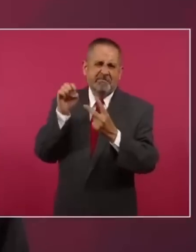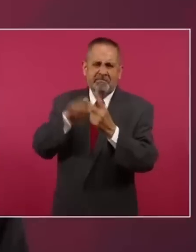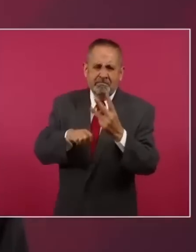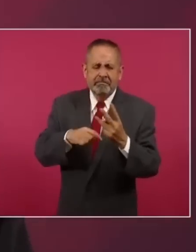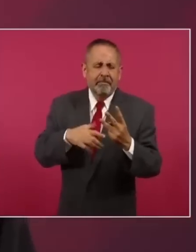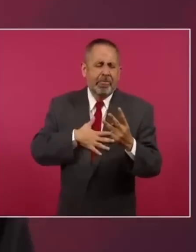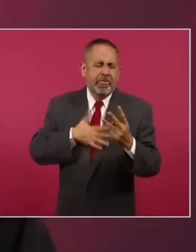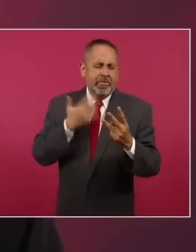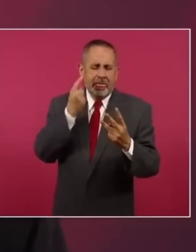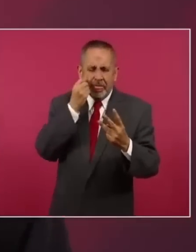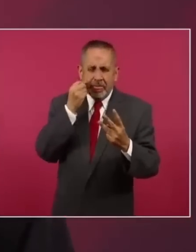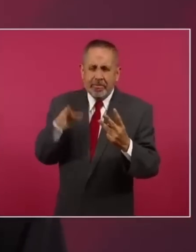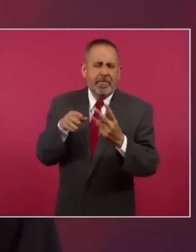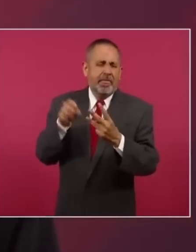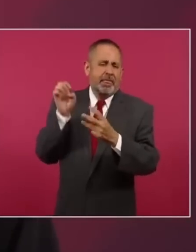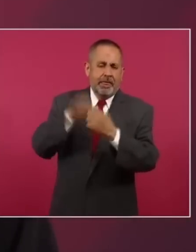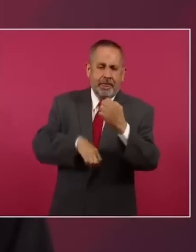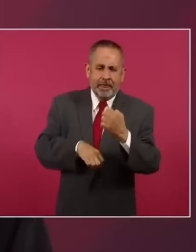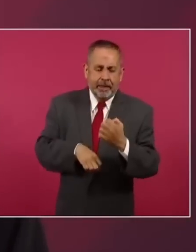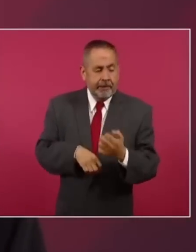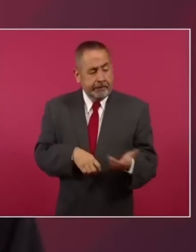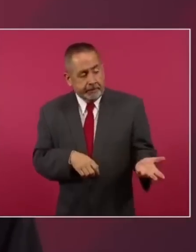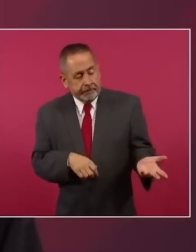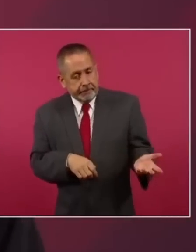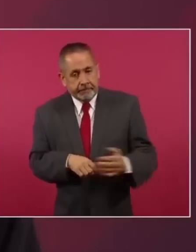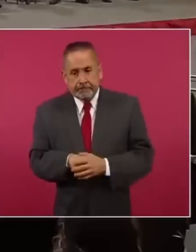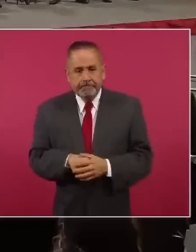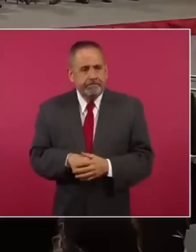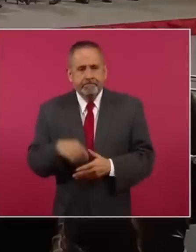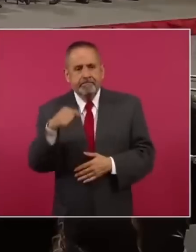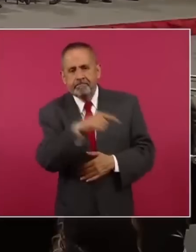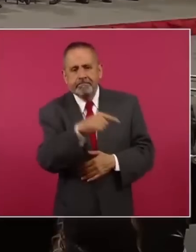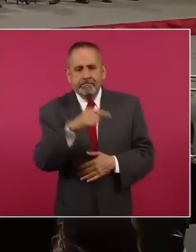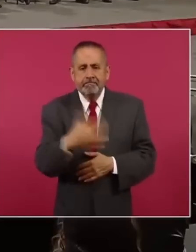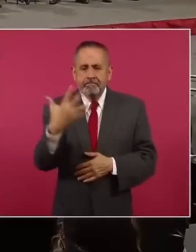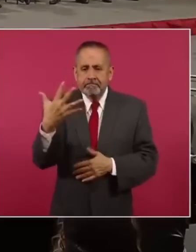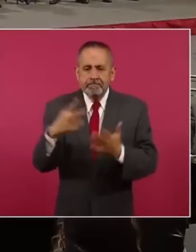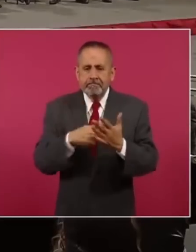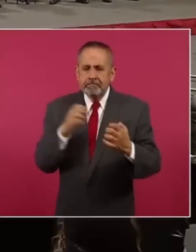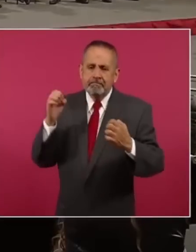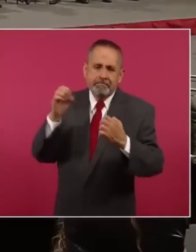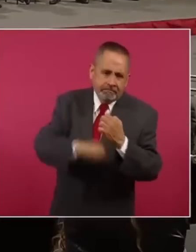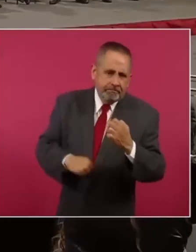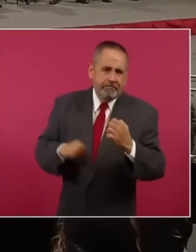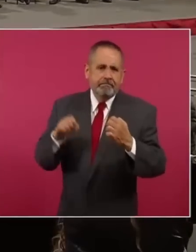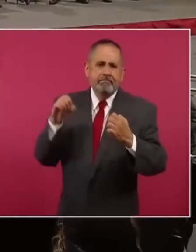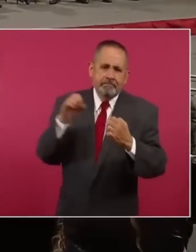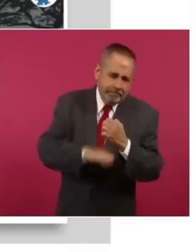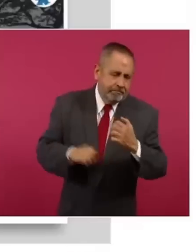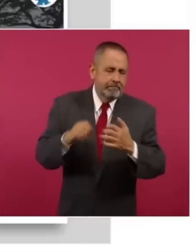por placer. Pero ya son al menos cinco veces que quieren engañar con aquello de que se